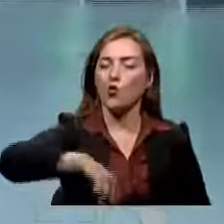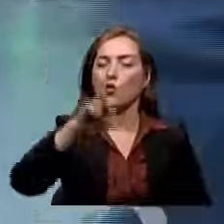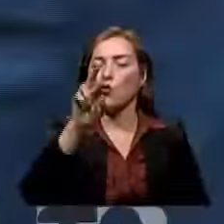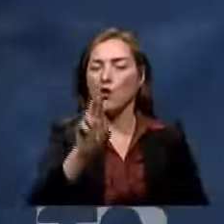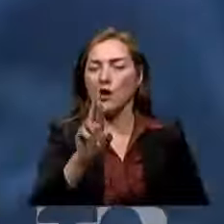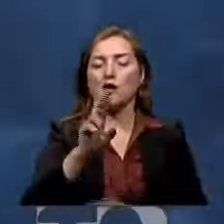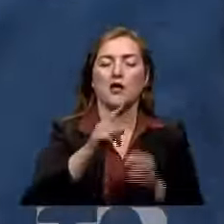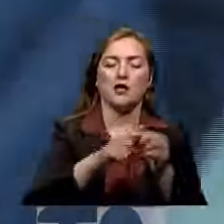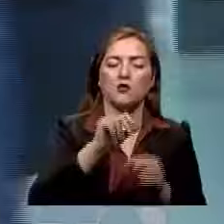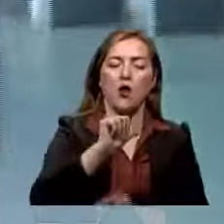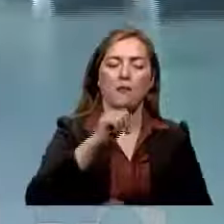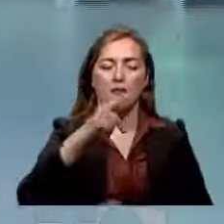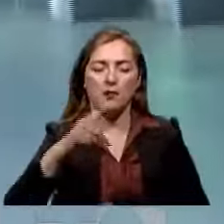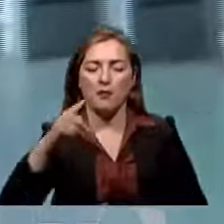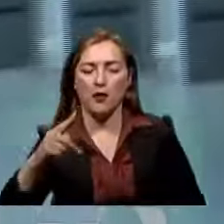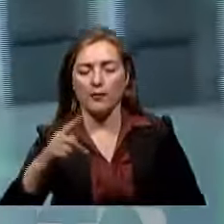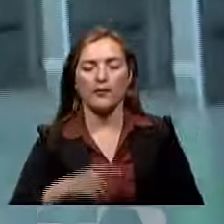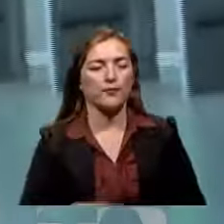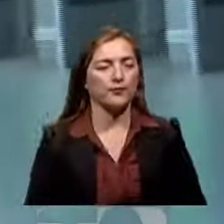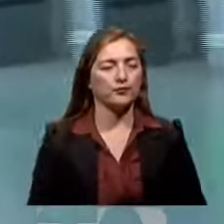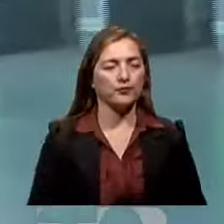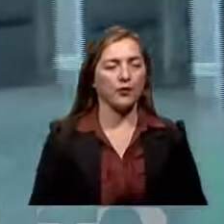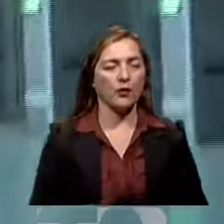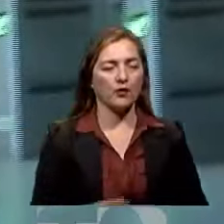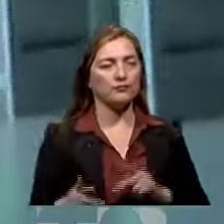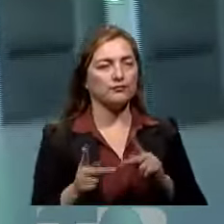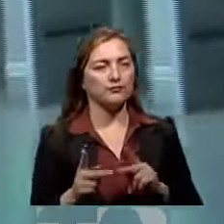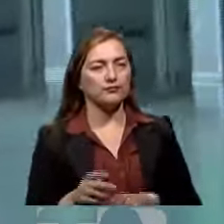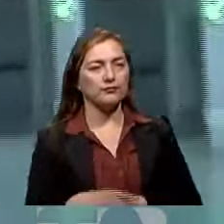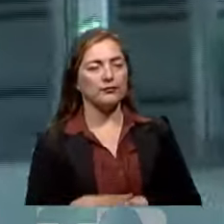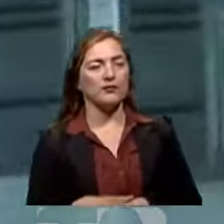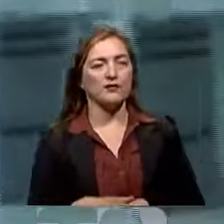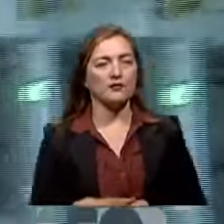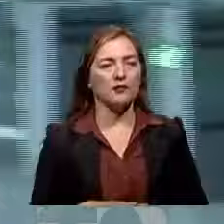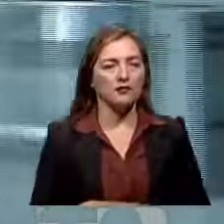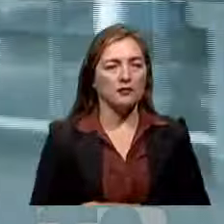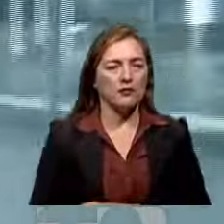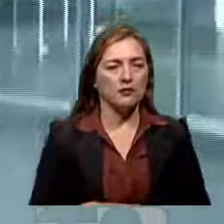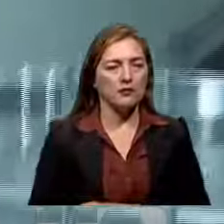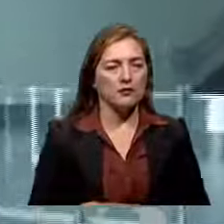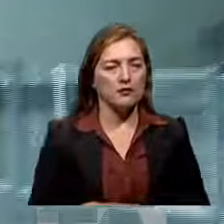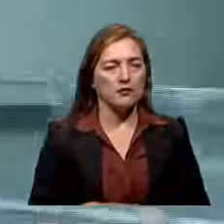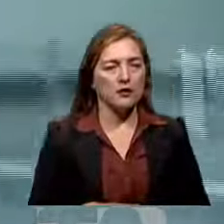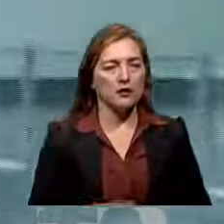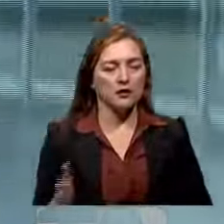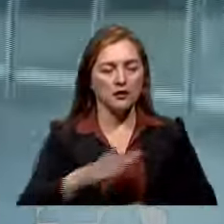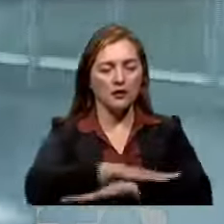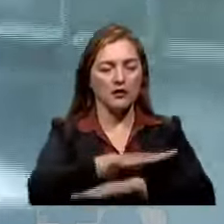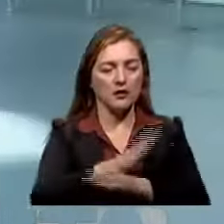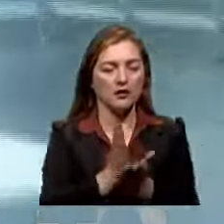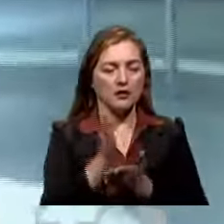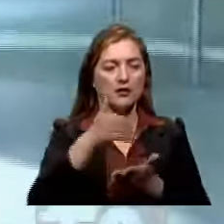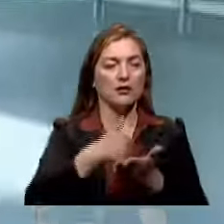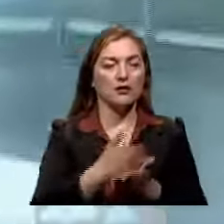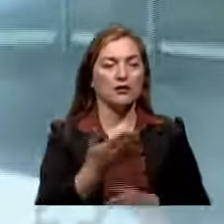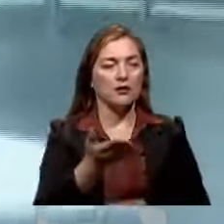aplicación Quito App. Perfecto, ahora vamos a caminar hacia uno de los accesos que nos da precisamente hacia la plataforma de